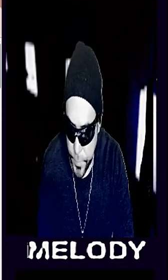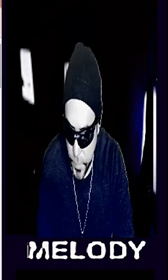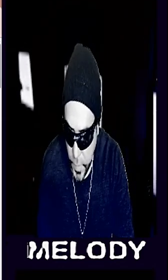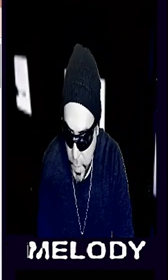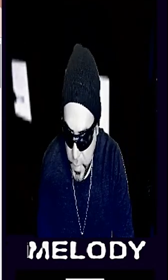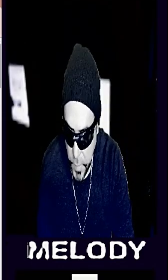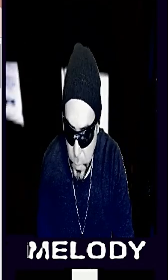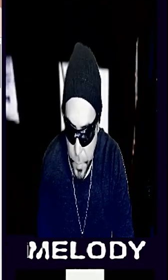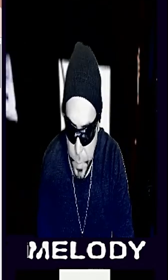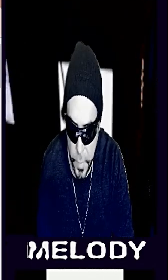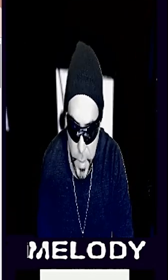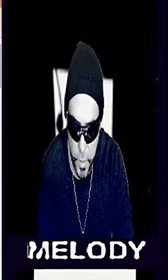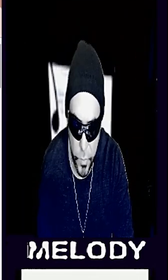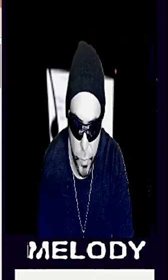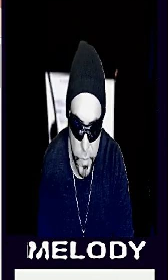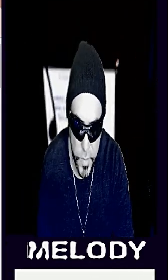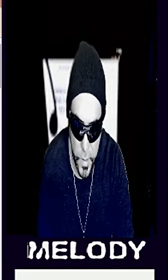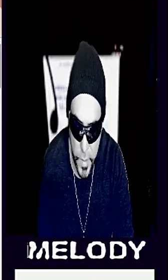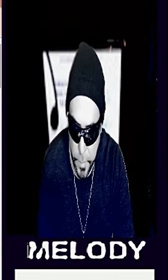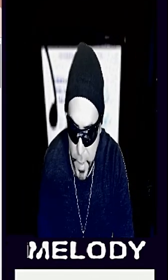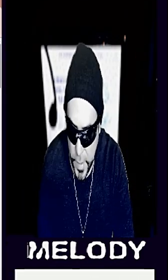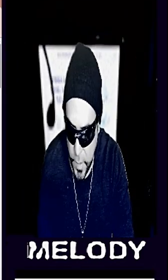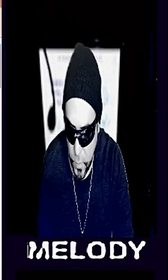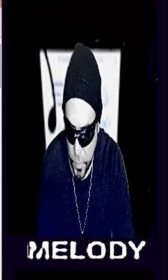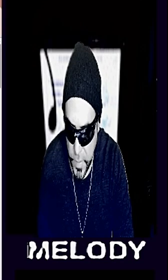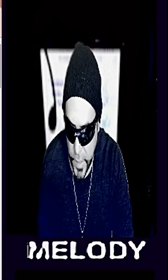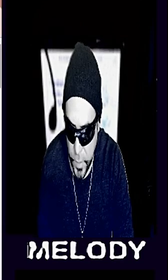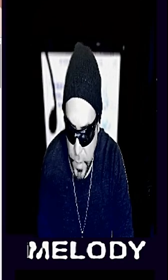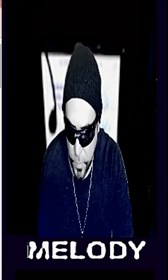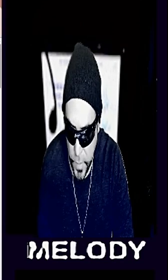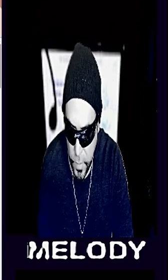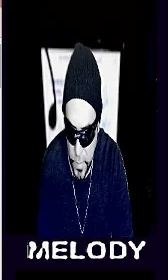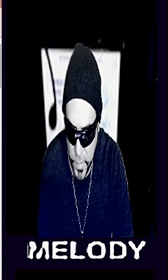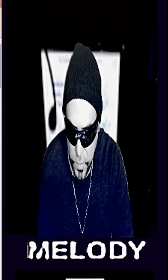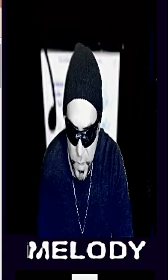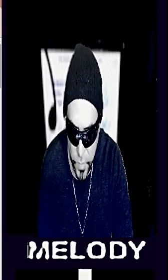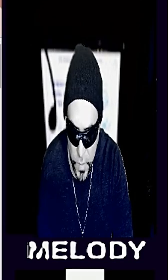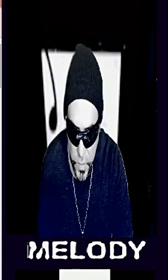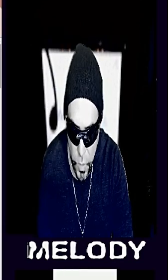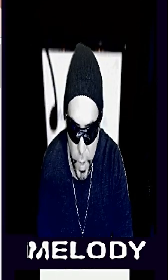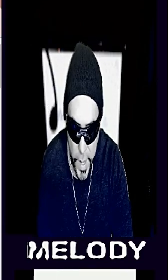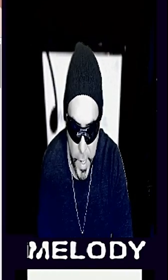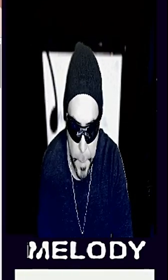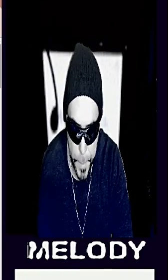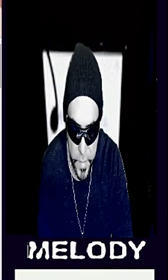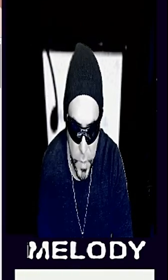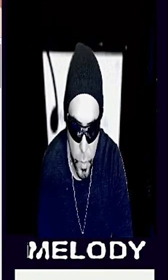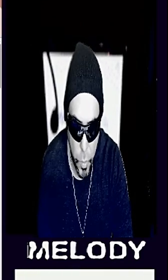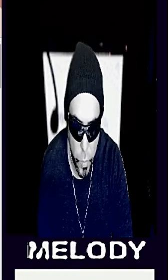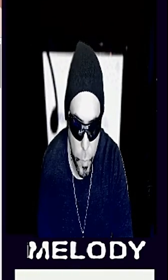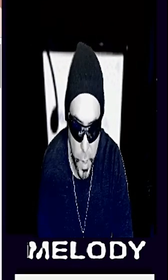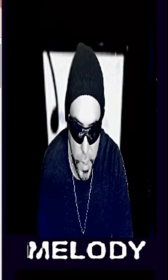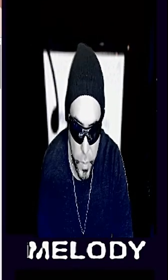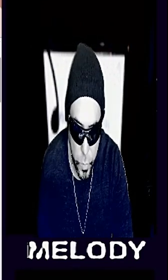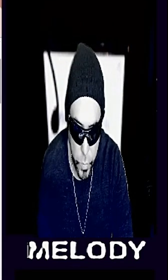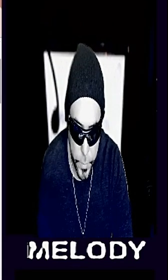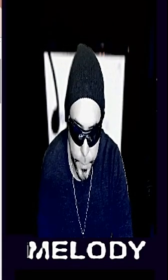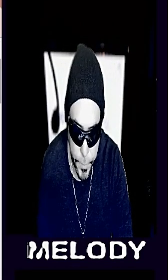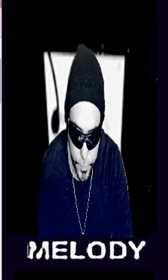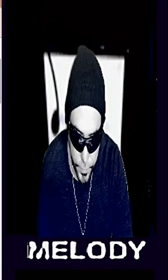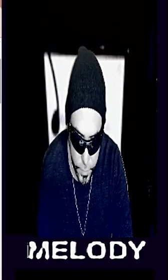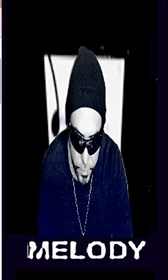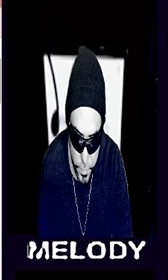dice así: así se vivió el primer viaje con turistas en el Tren Maya. Los pasajeros abordaron la estación de San Francisco en Campeche con rumbo a